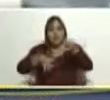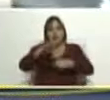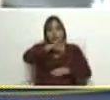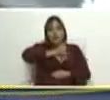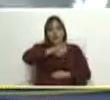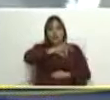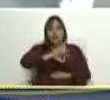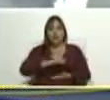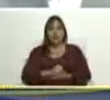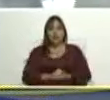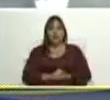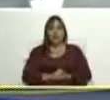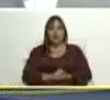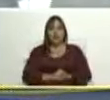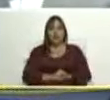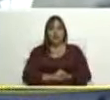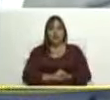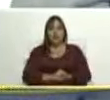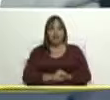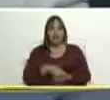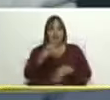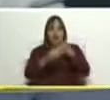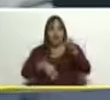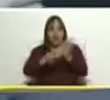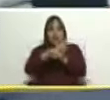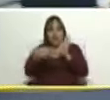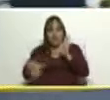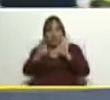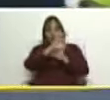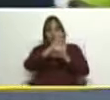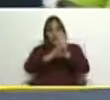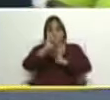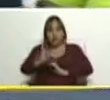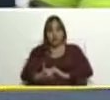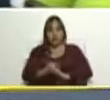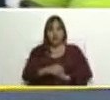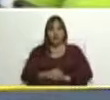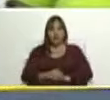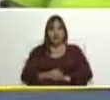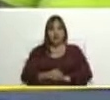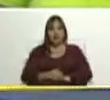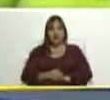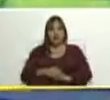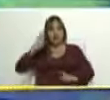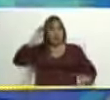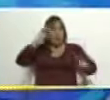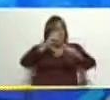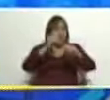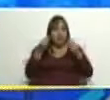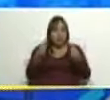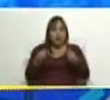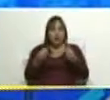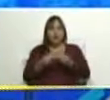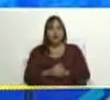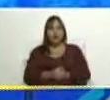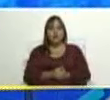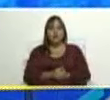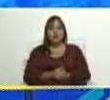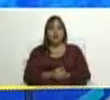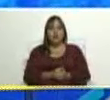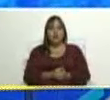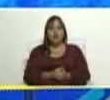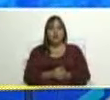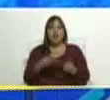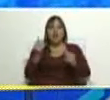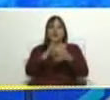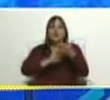social como derecho constitucional, que apunte a la sanación de las